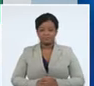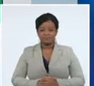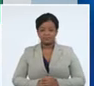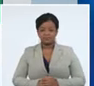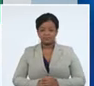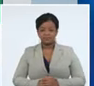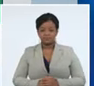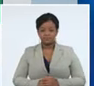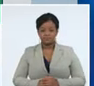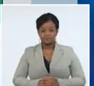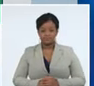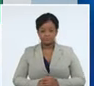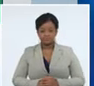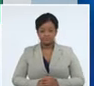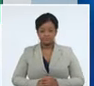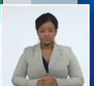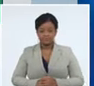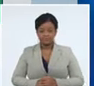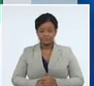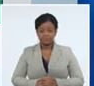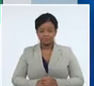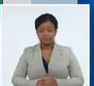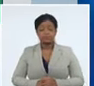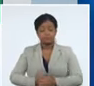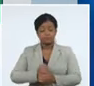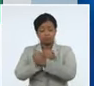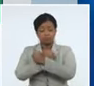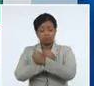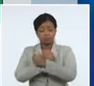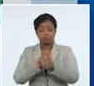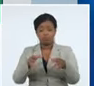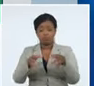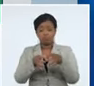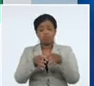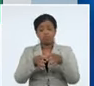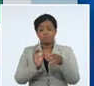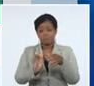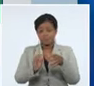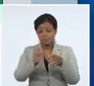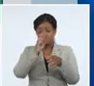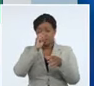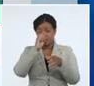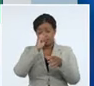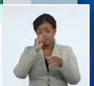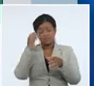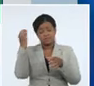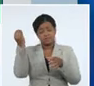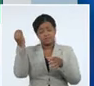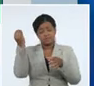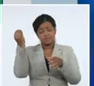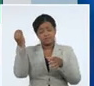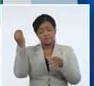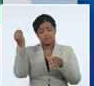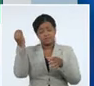el día de ayer. Mucho riesgo para este grupo de población por las complicaciones que